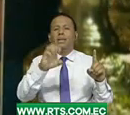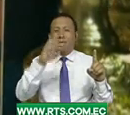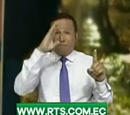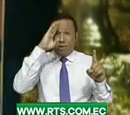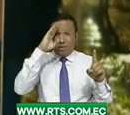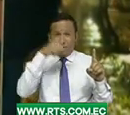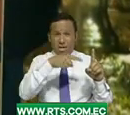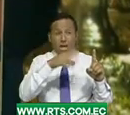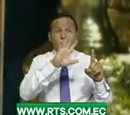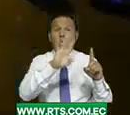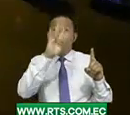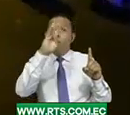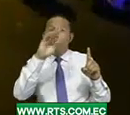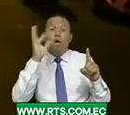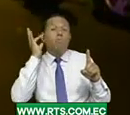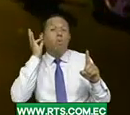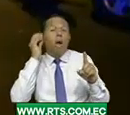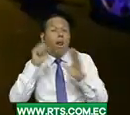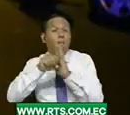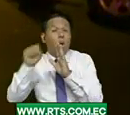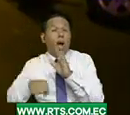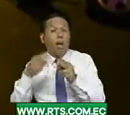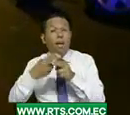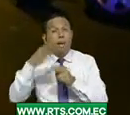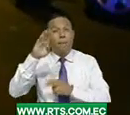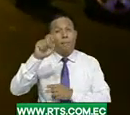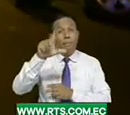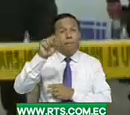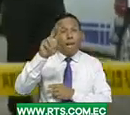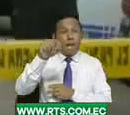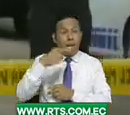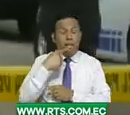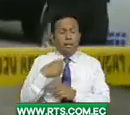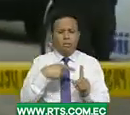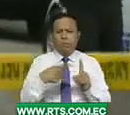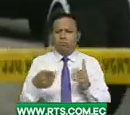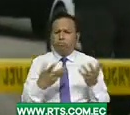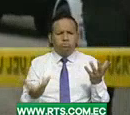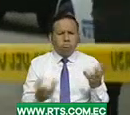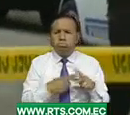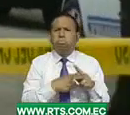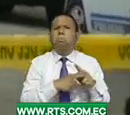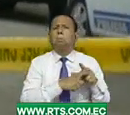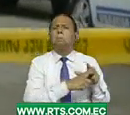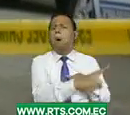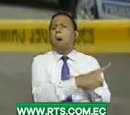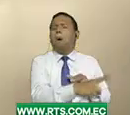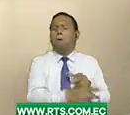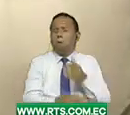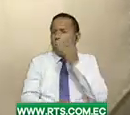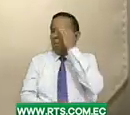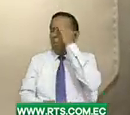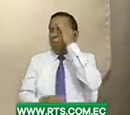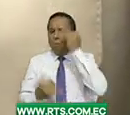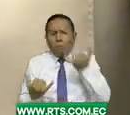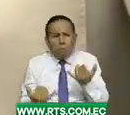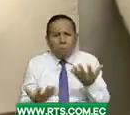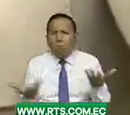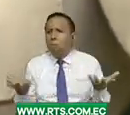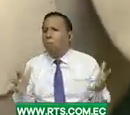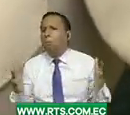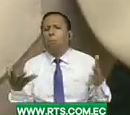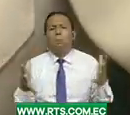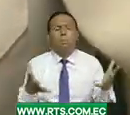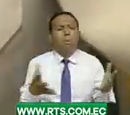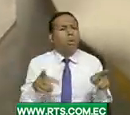Bernal. Al igual que él, miles de implicados en crímenes atroces se encuentran prófugos de la